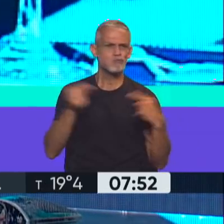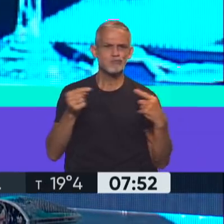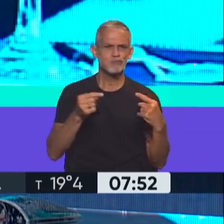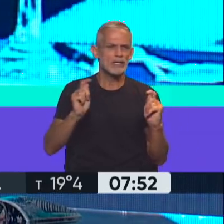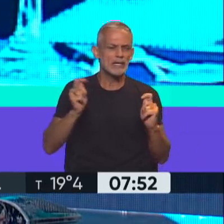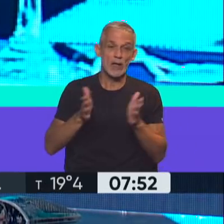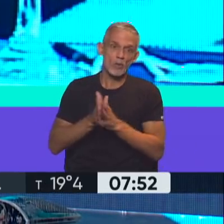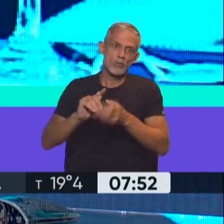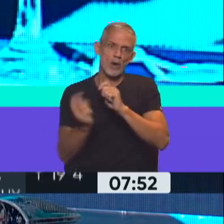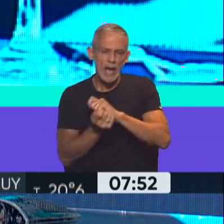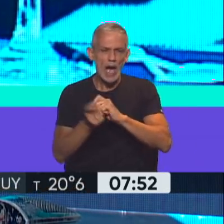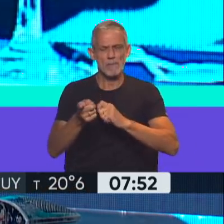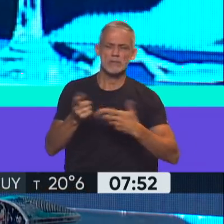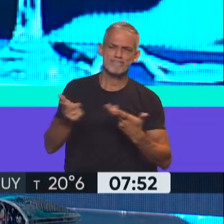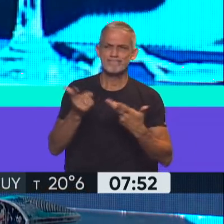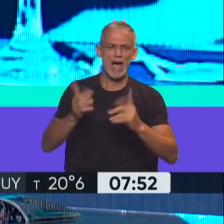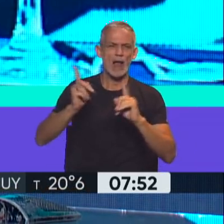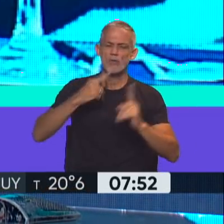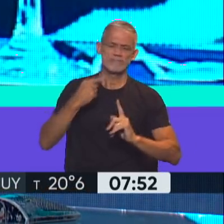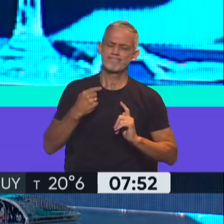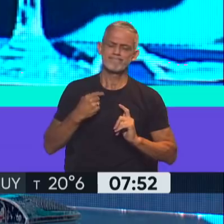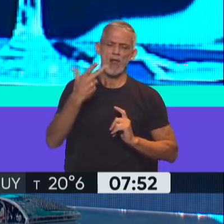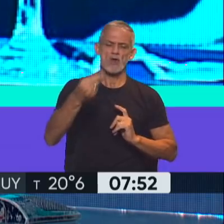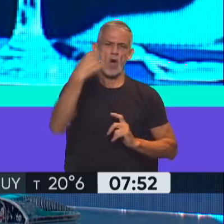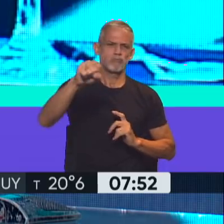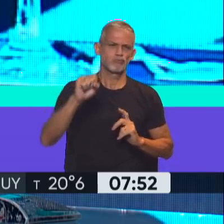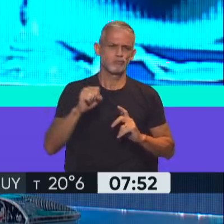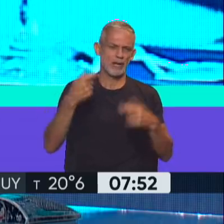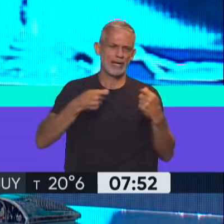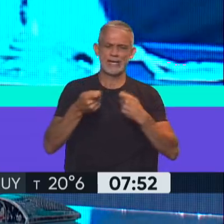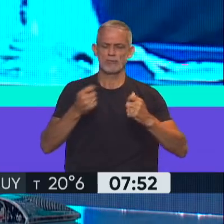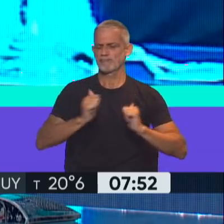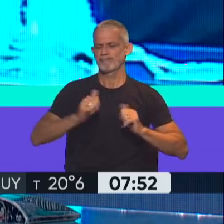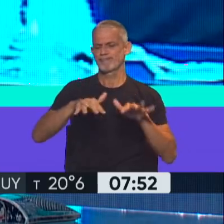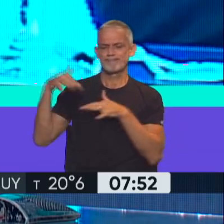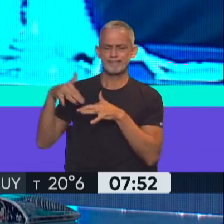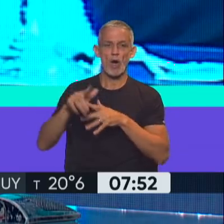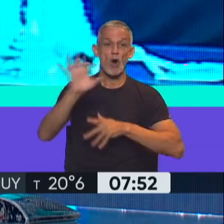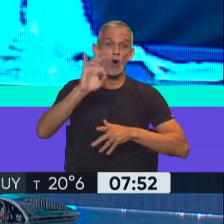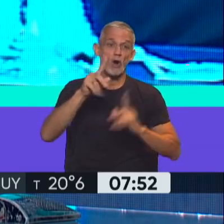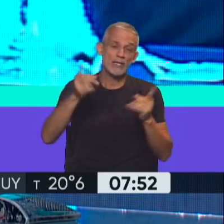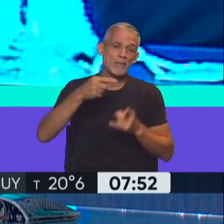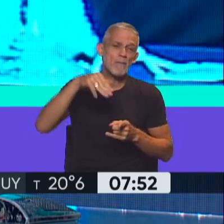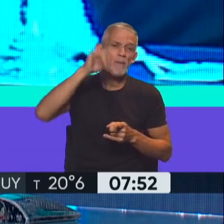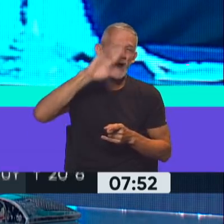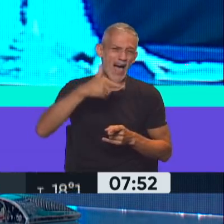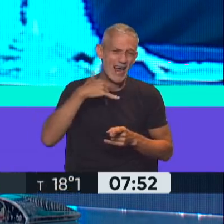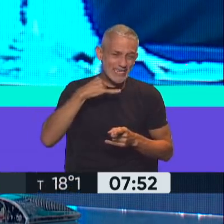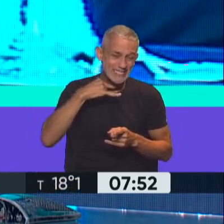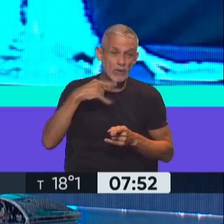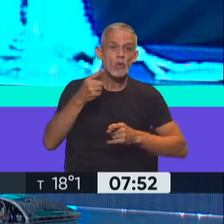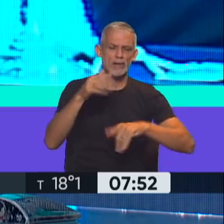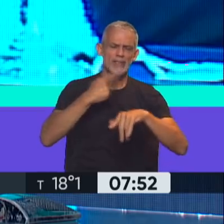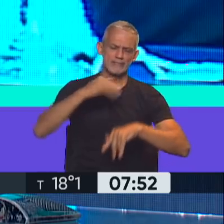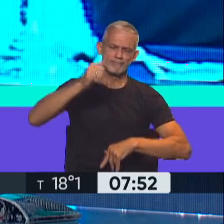juntos por el cambio aquellos que dicen no vamos a participar de esta negociación o gobernadores como gerardo morales- que finalmente se hacen